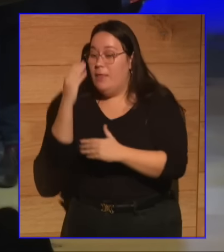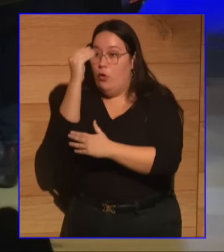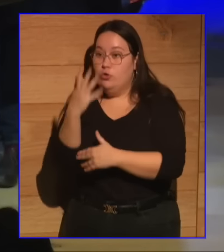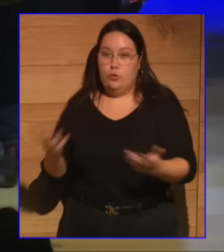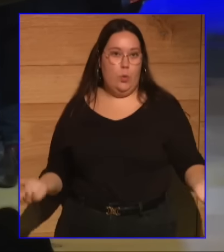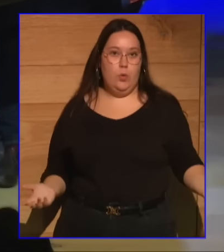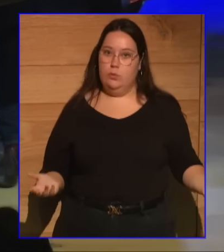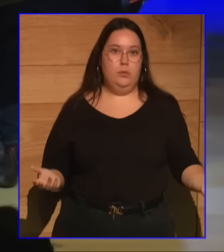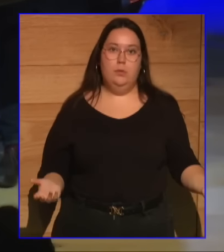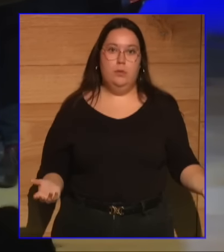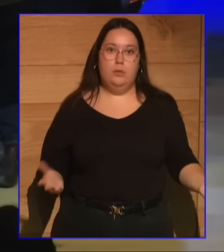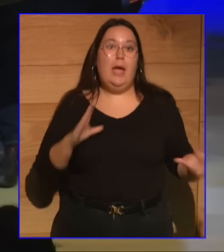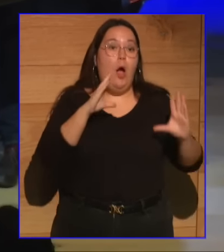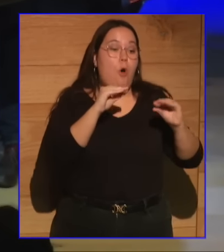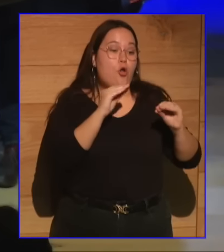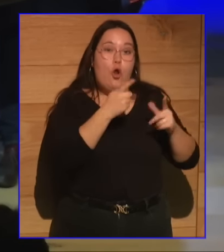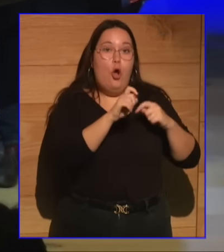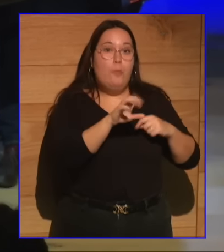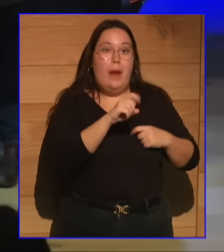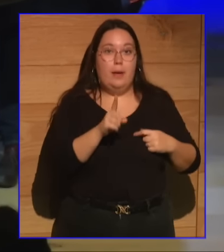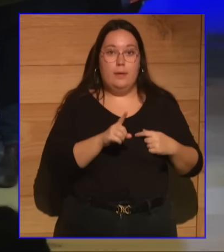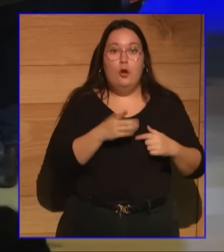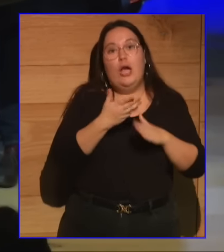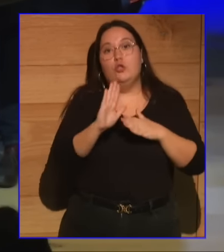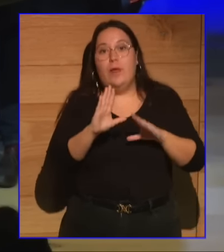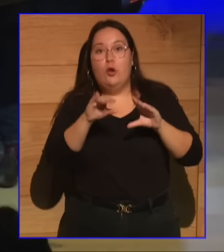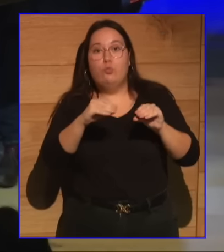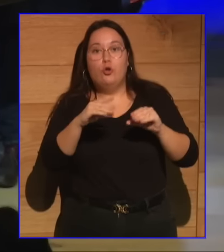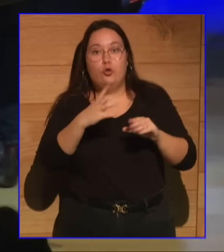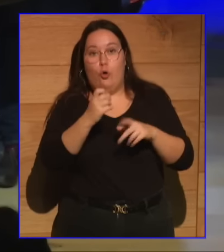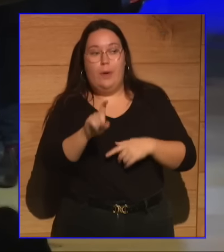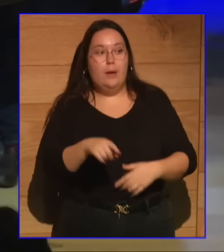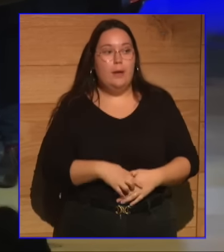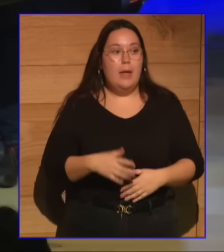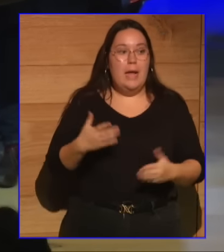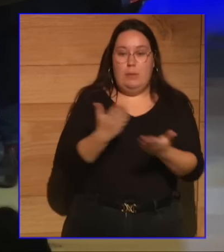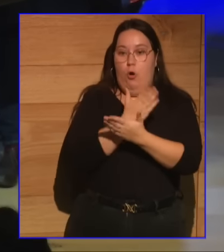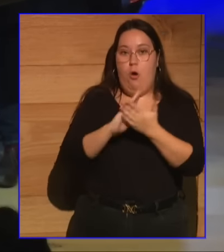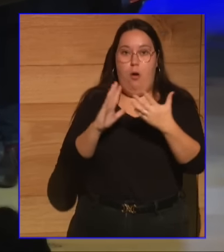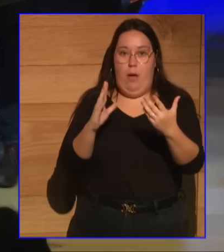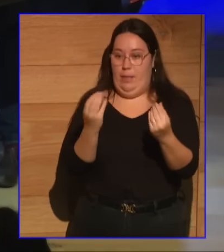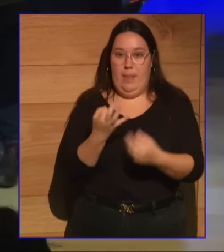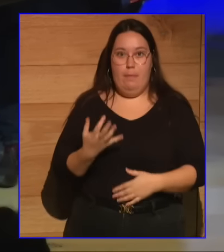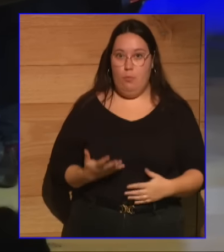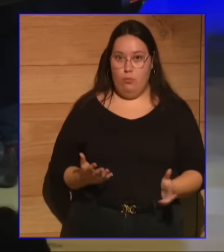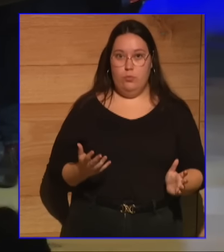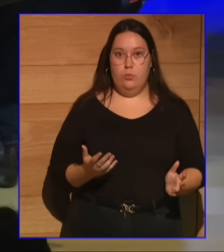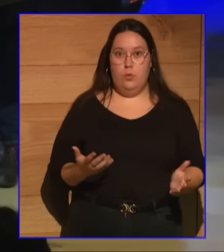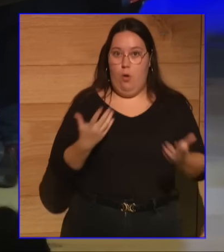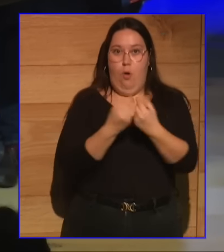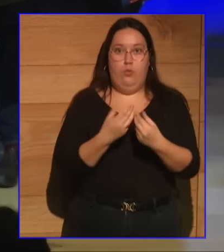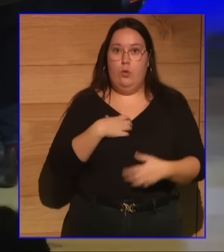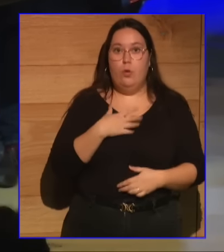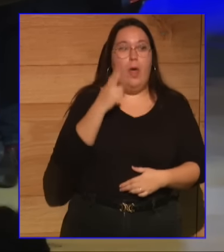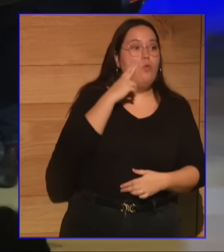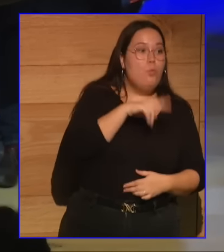dinosaurios? De no comprar bollos. No. Solo con lo que le sobró de no comprar bollos. Javi, estamos juntando churras con merina. Haz un